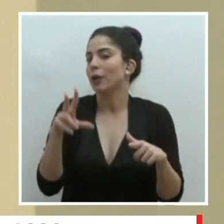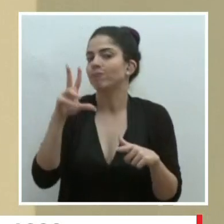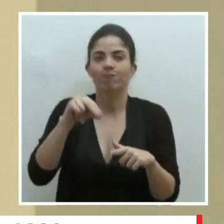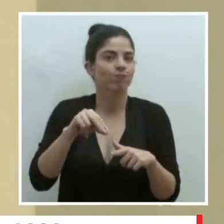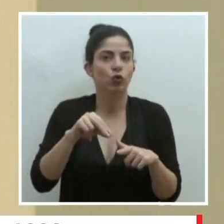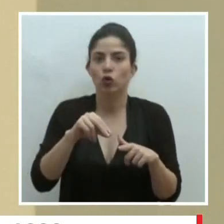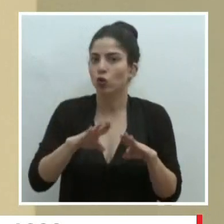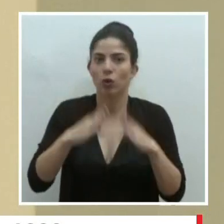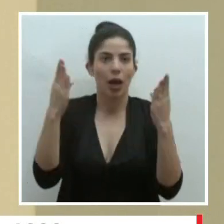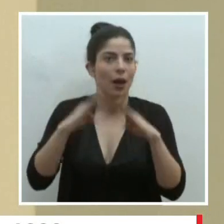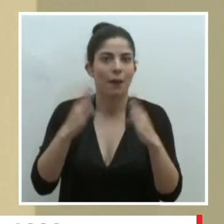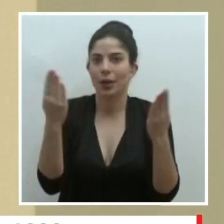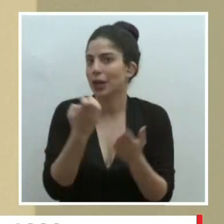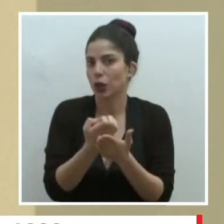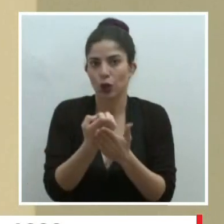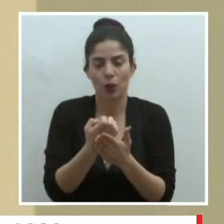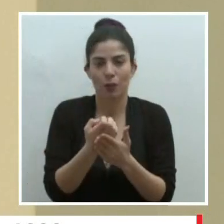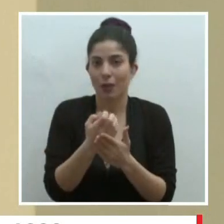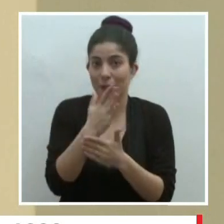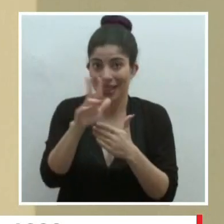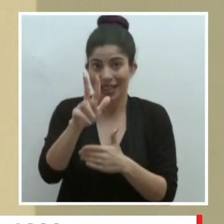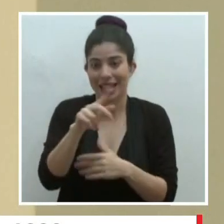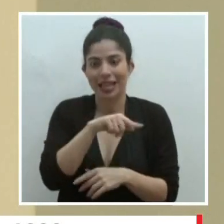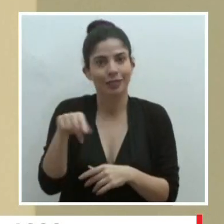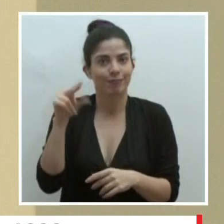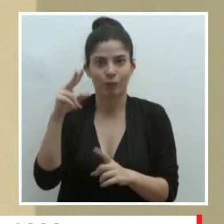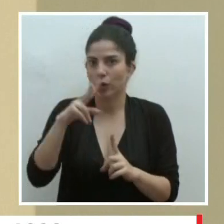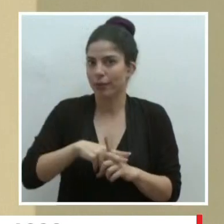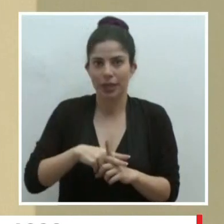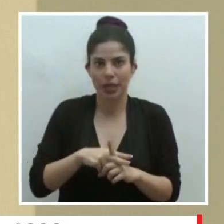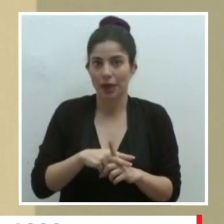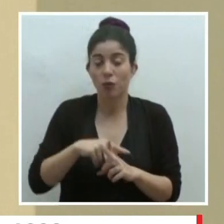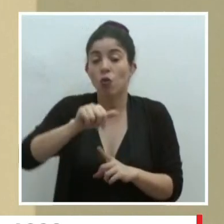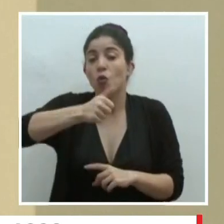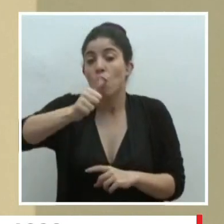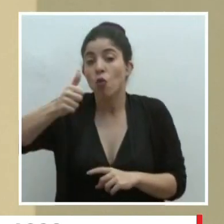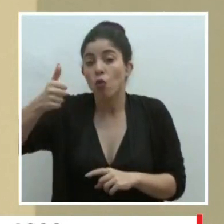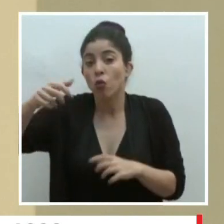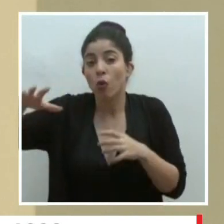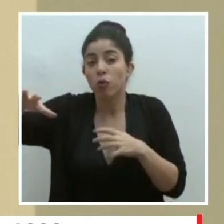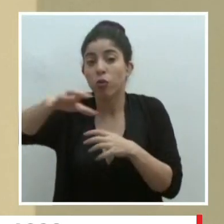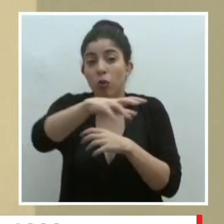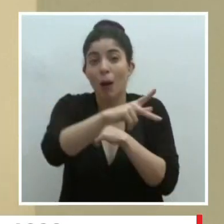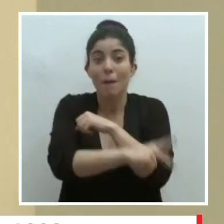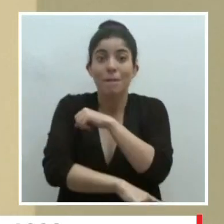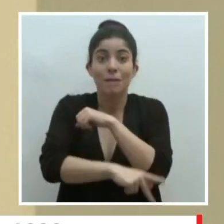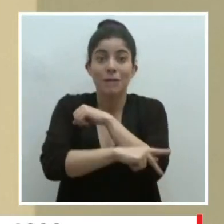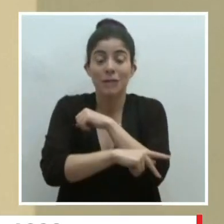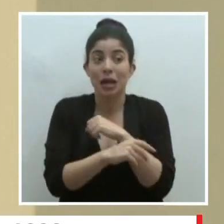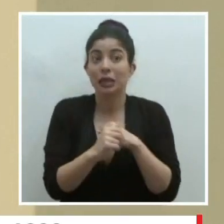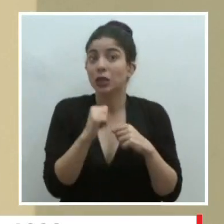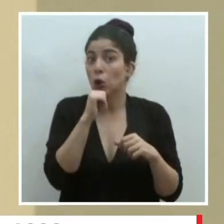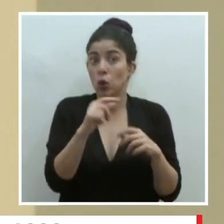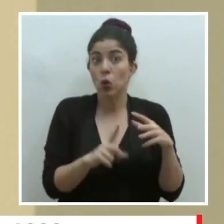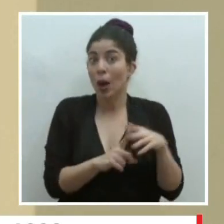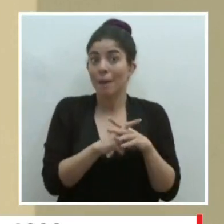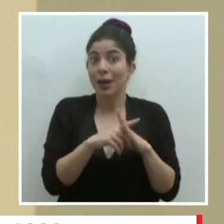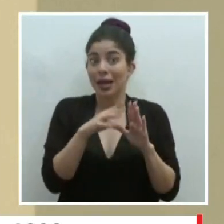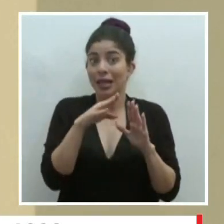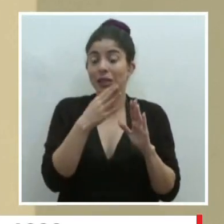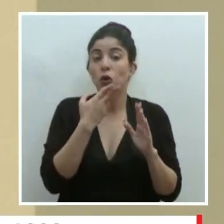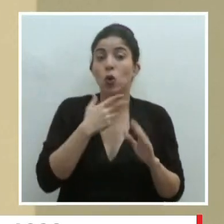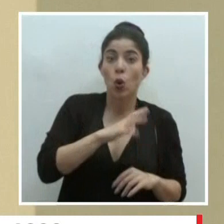la fase 3 de apertura económica y en el resto de los distritos de nuestro país que no se encuentren en